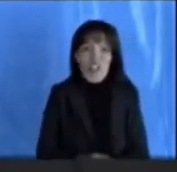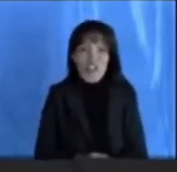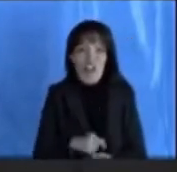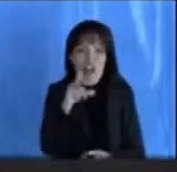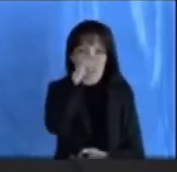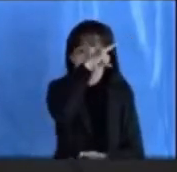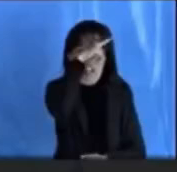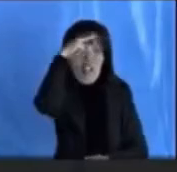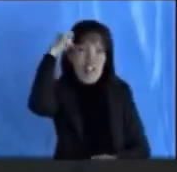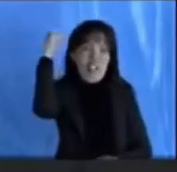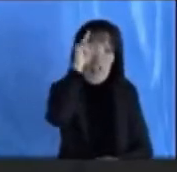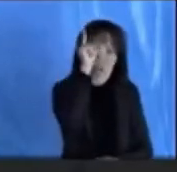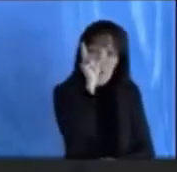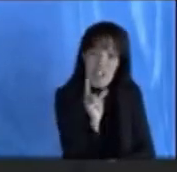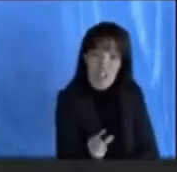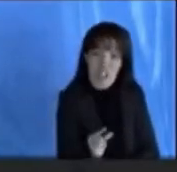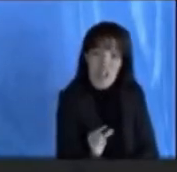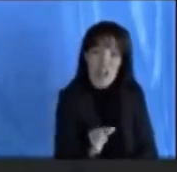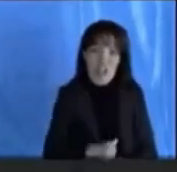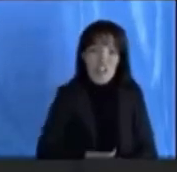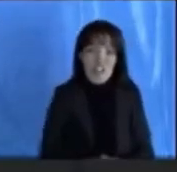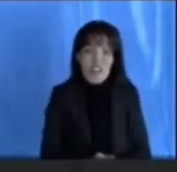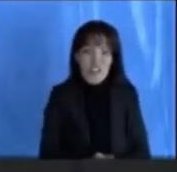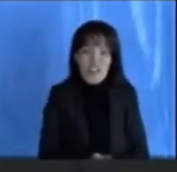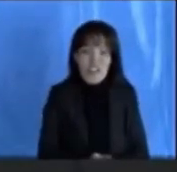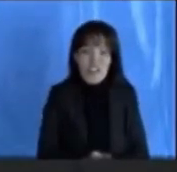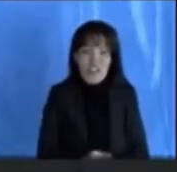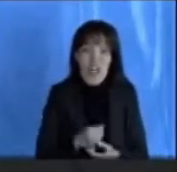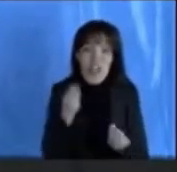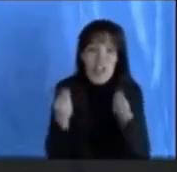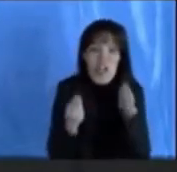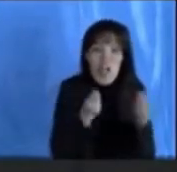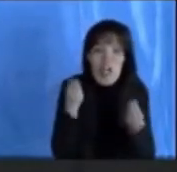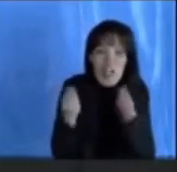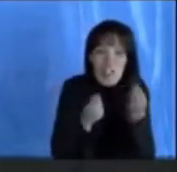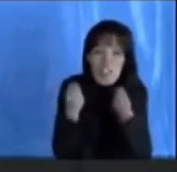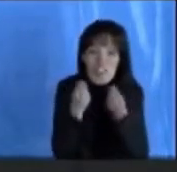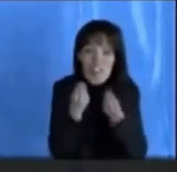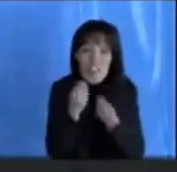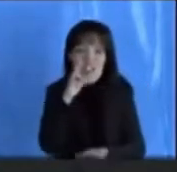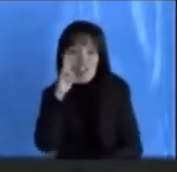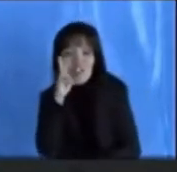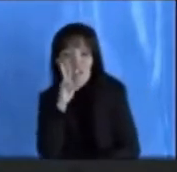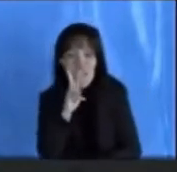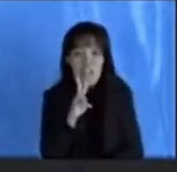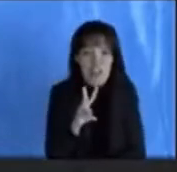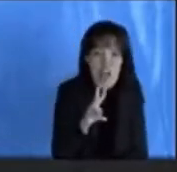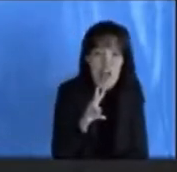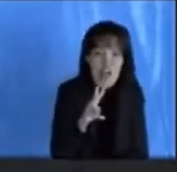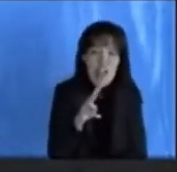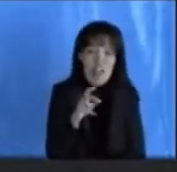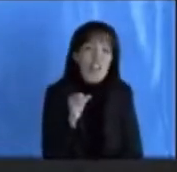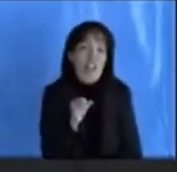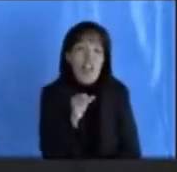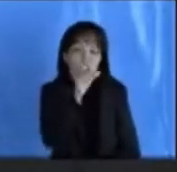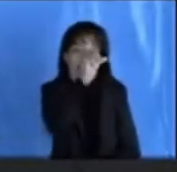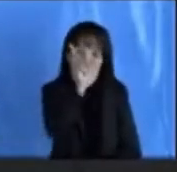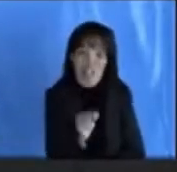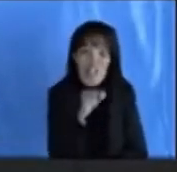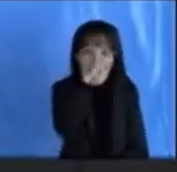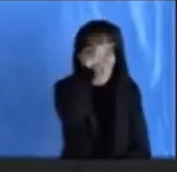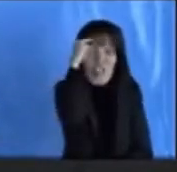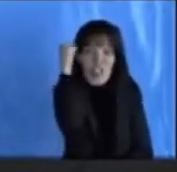federalismo, federalismo que oía cómo celebra el pueblo en su himno,